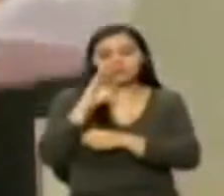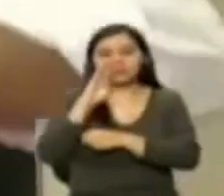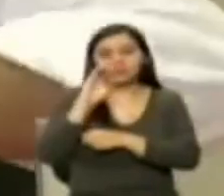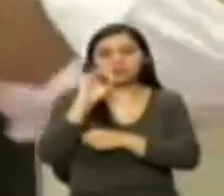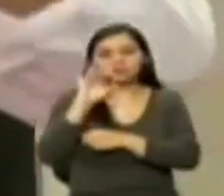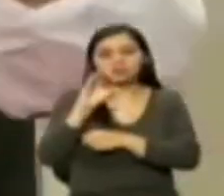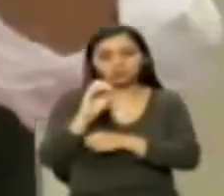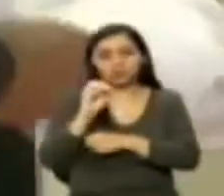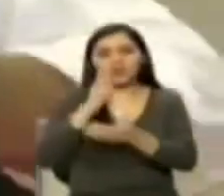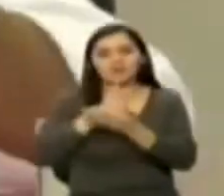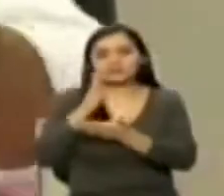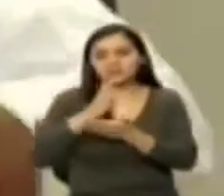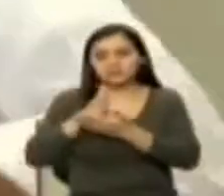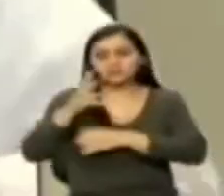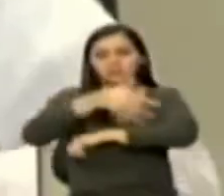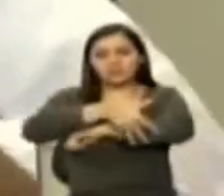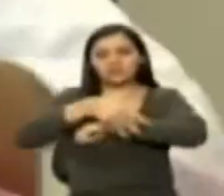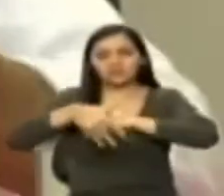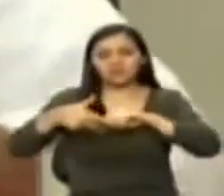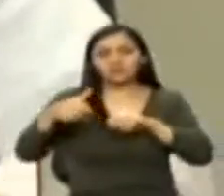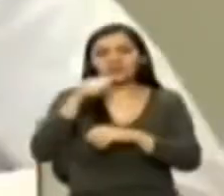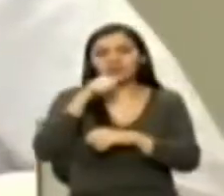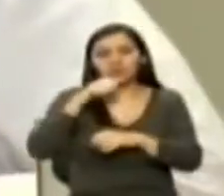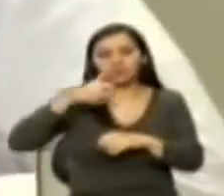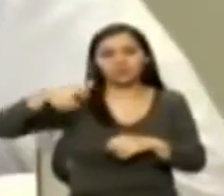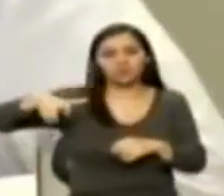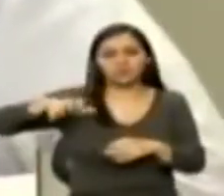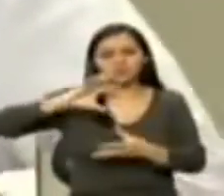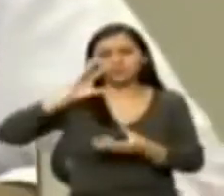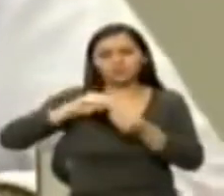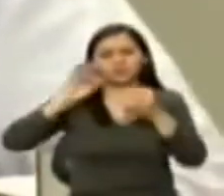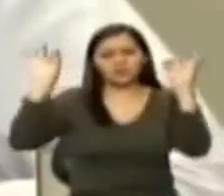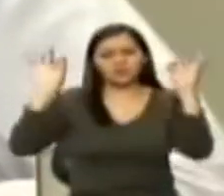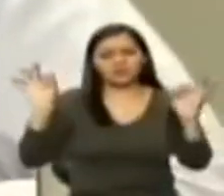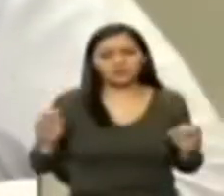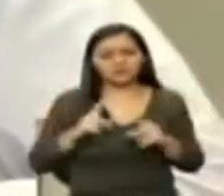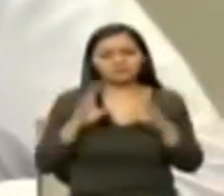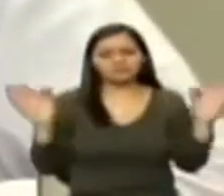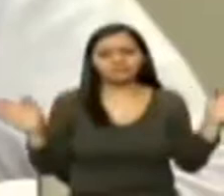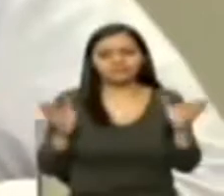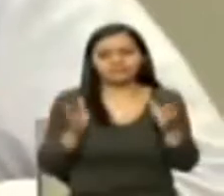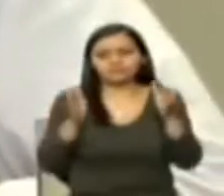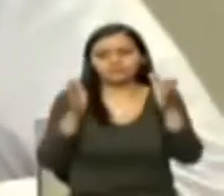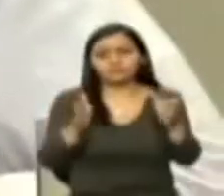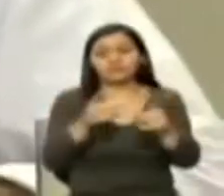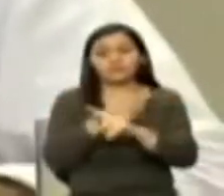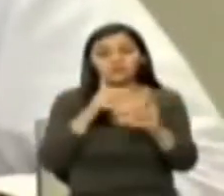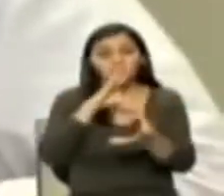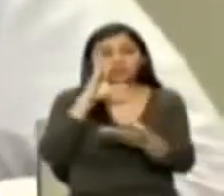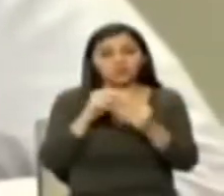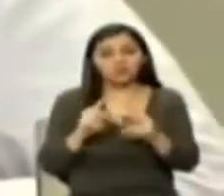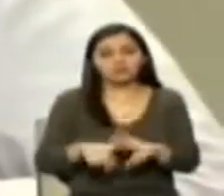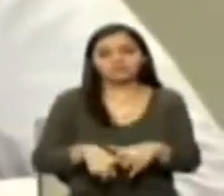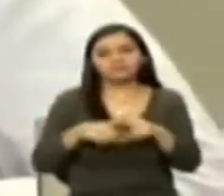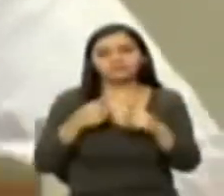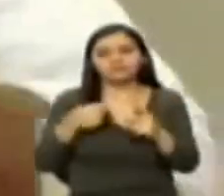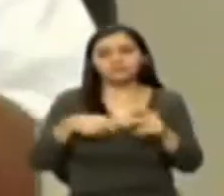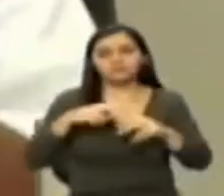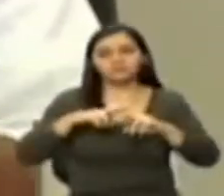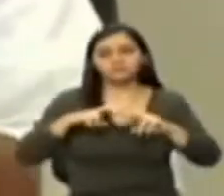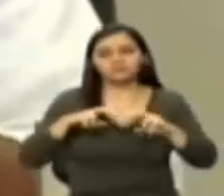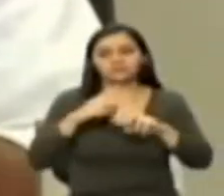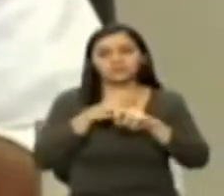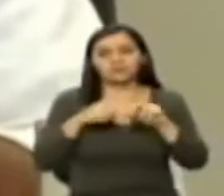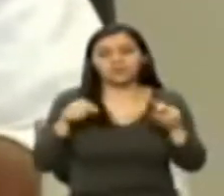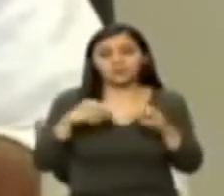camino de acceso, alcantarillado, agua potable, electricidad. Todo ese segmento. Y todavía no empezamos la explotación. Y aquí